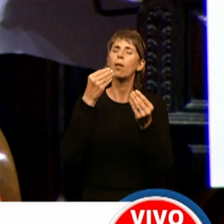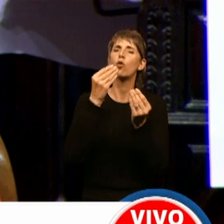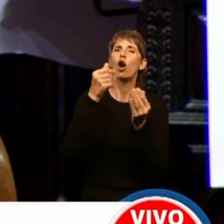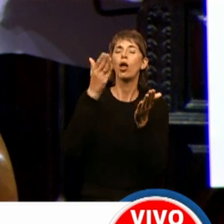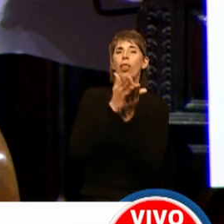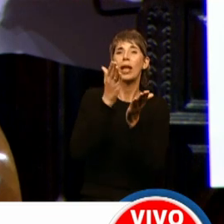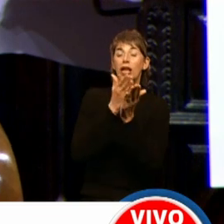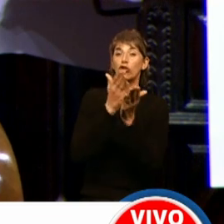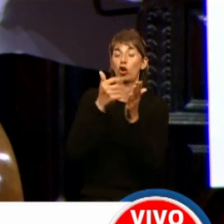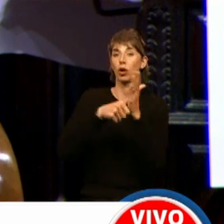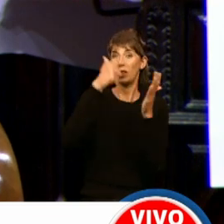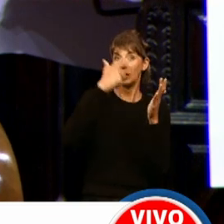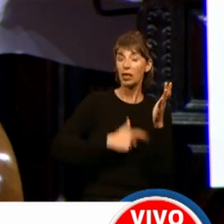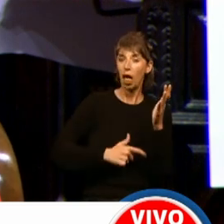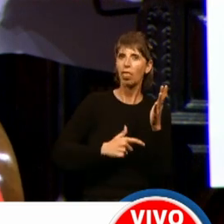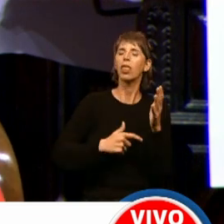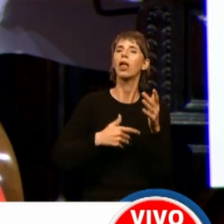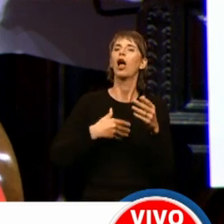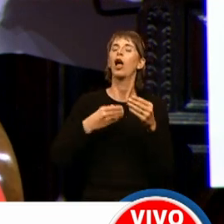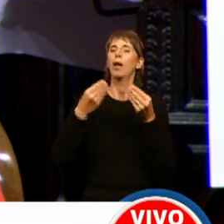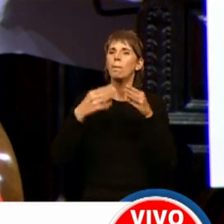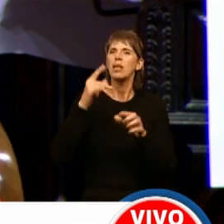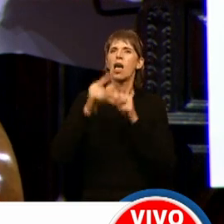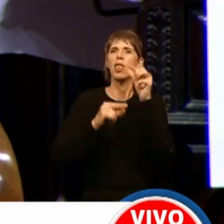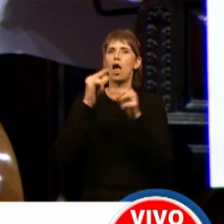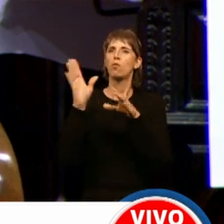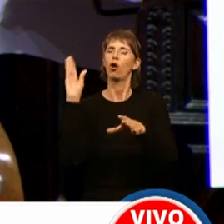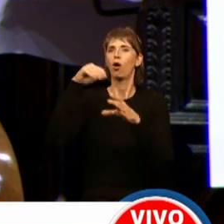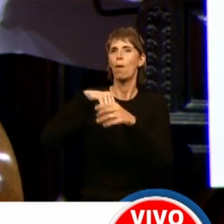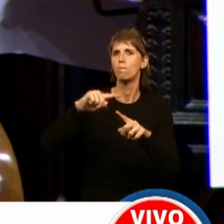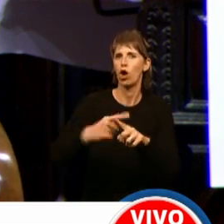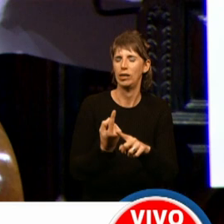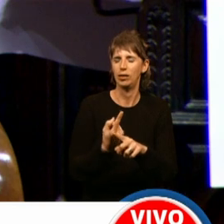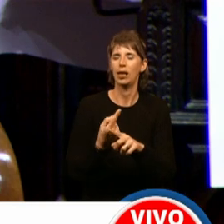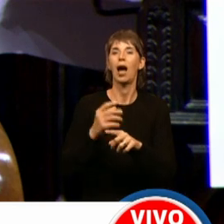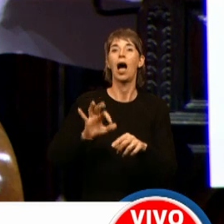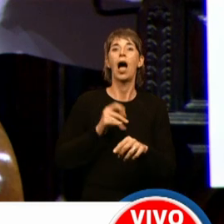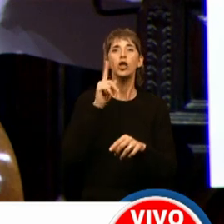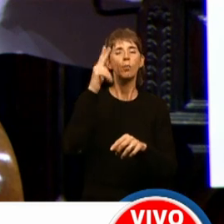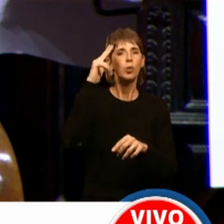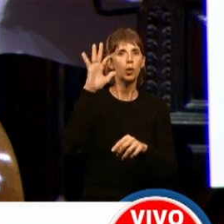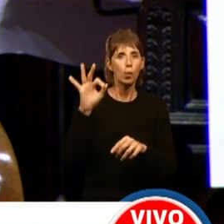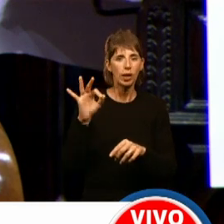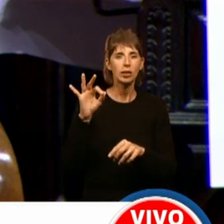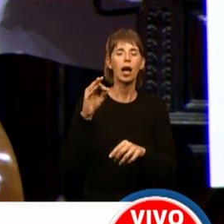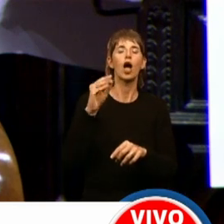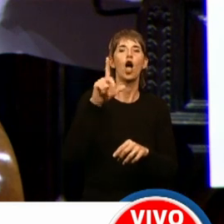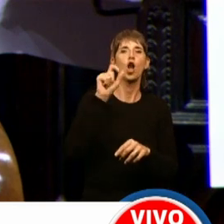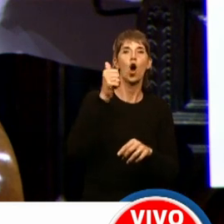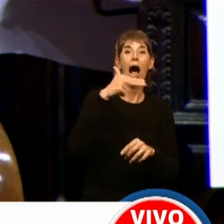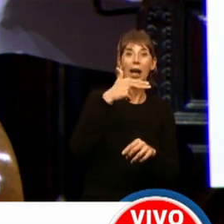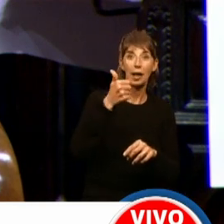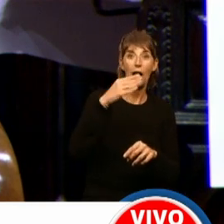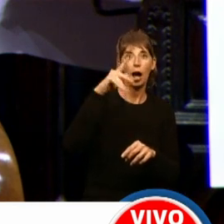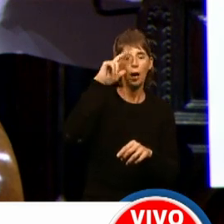ingresaba a nuestras vidas cuando en los años noventa lohana berkins organizaba la lucha travesti trans nos señalaba